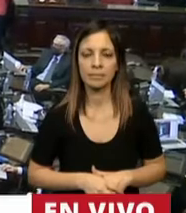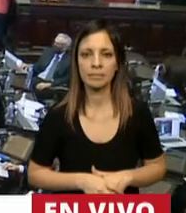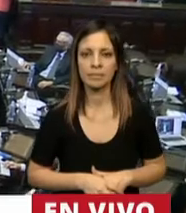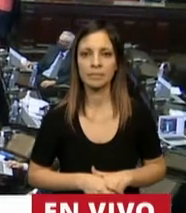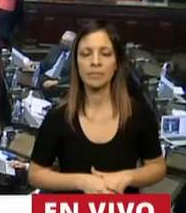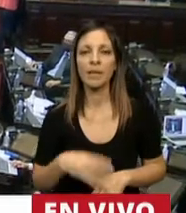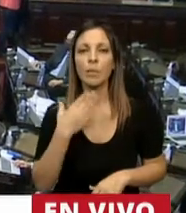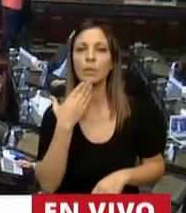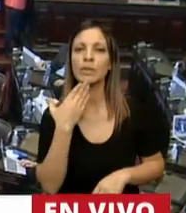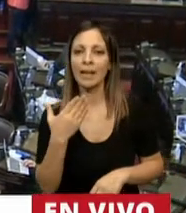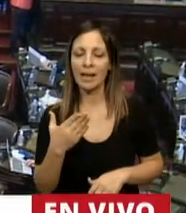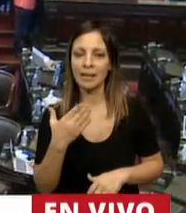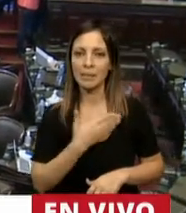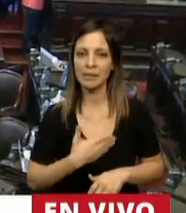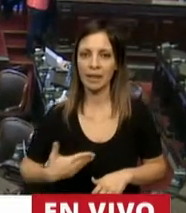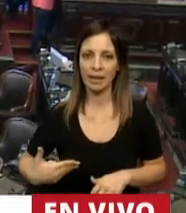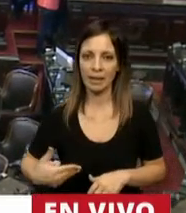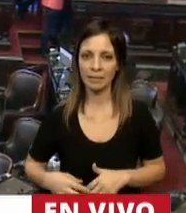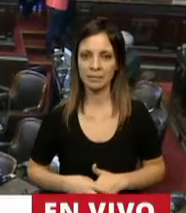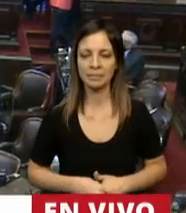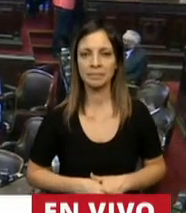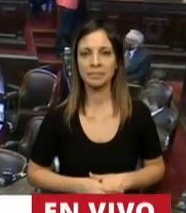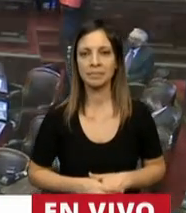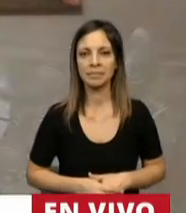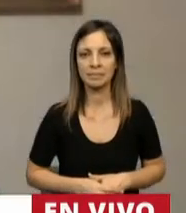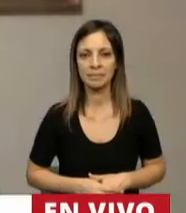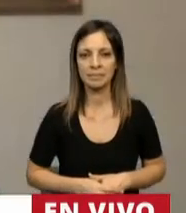Muchas gracias, señor presidente,